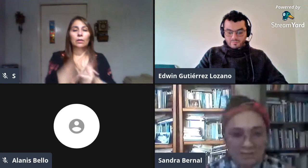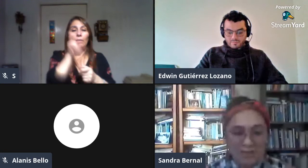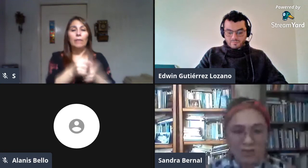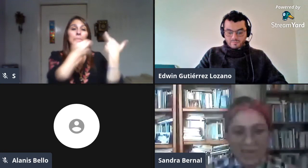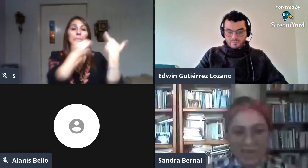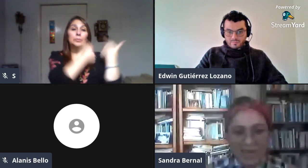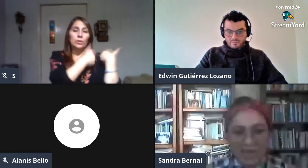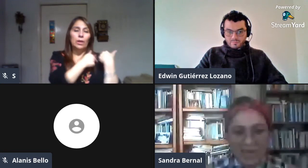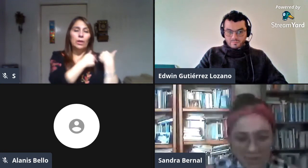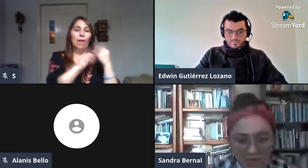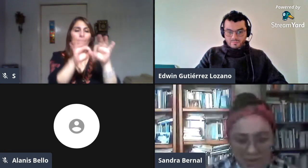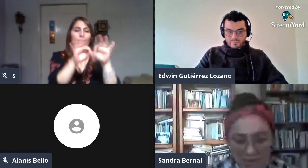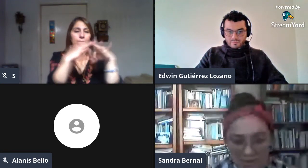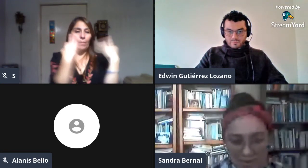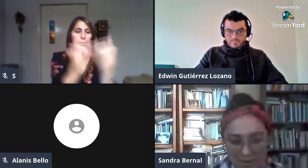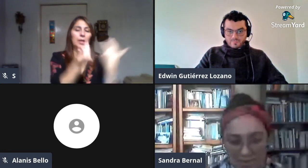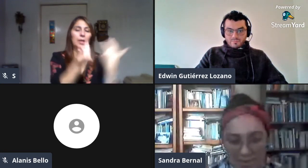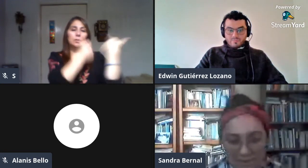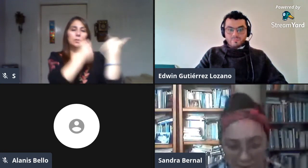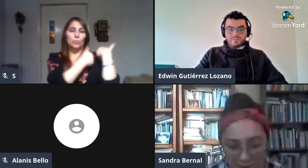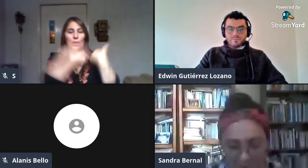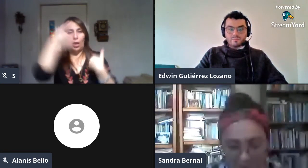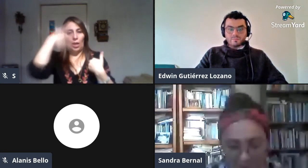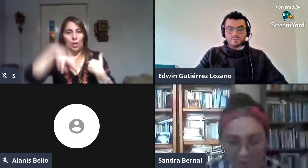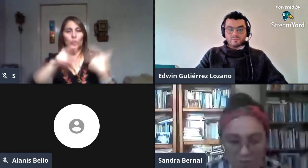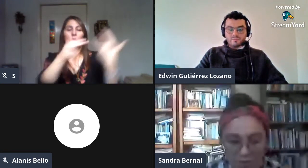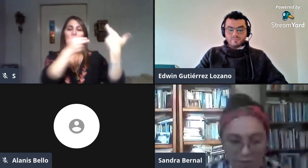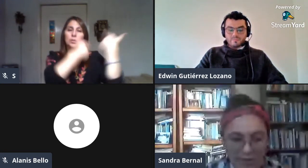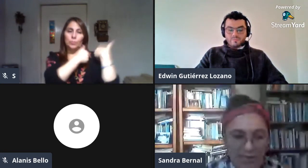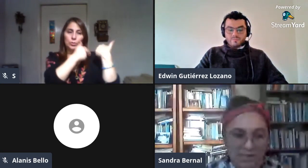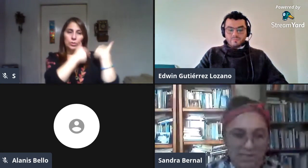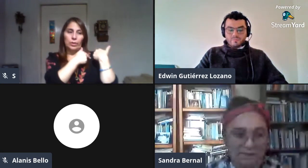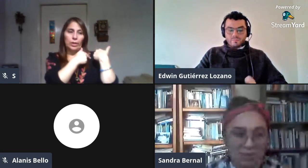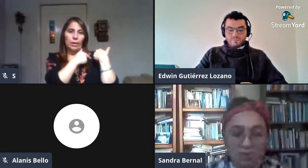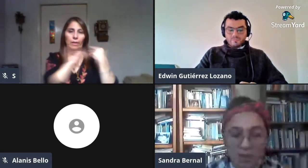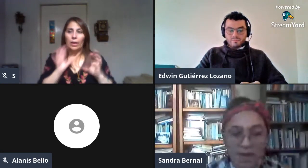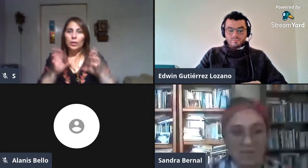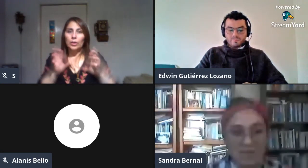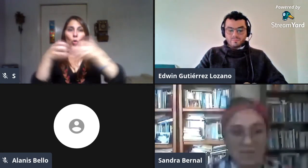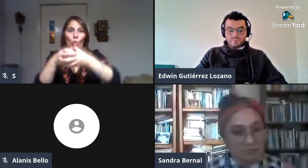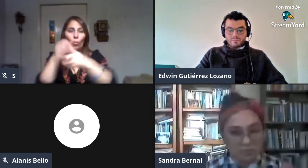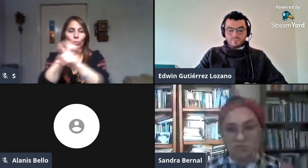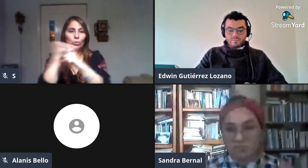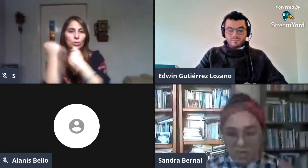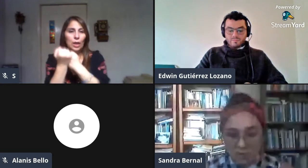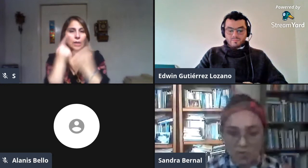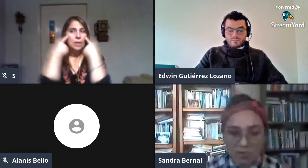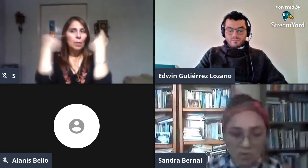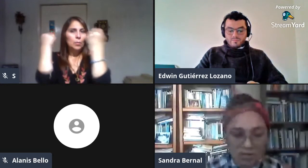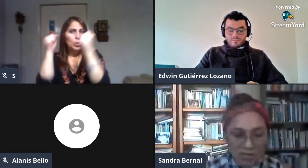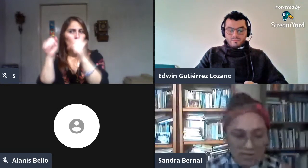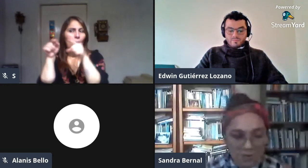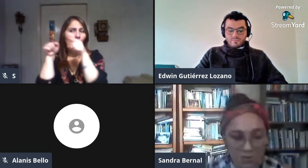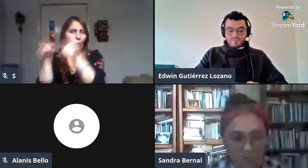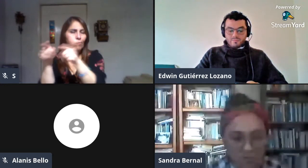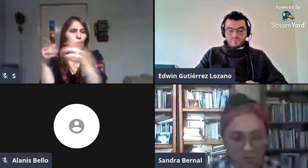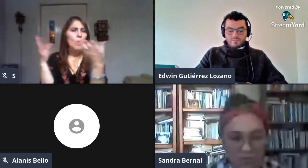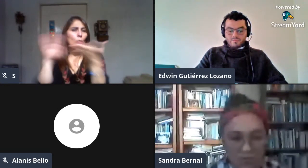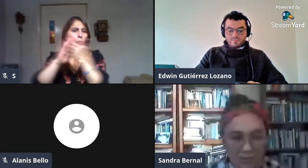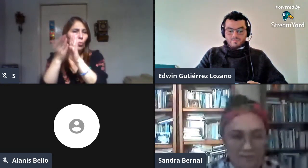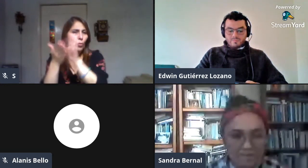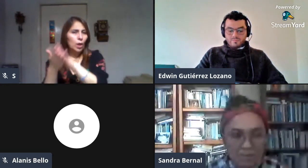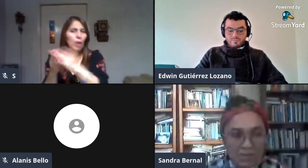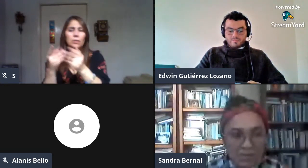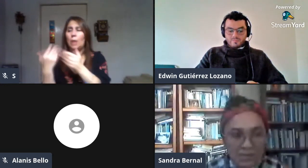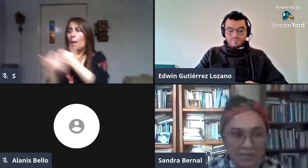familias, pero que además en este sentir colectivo están preocupadas por los demás, por sus comunidades y por sus